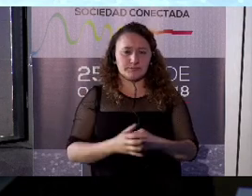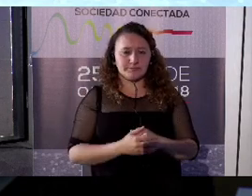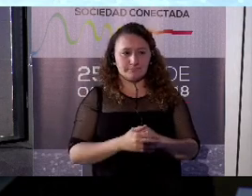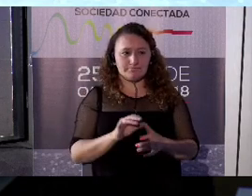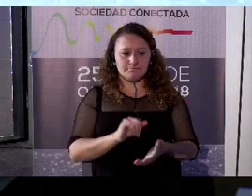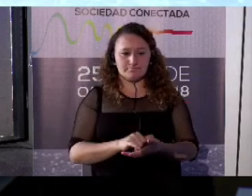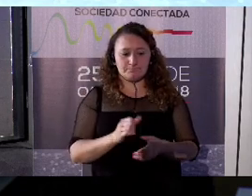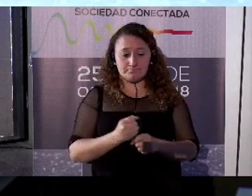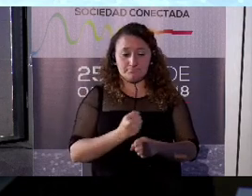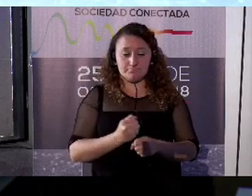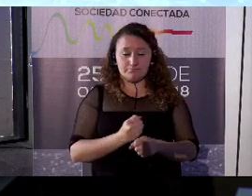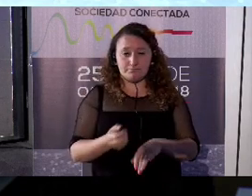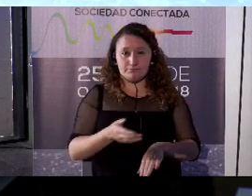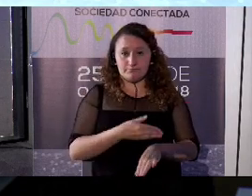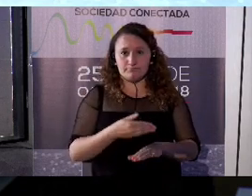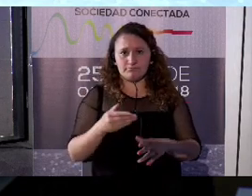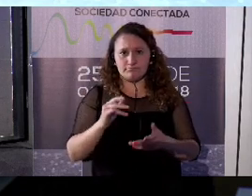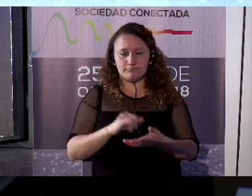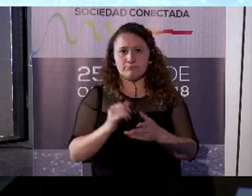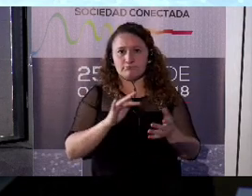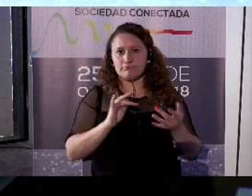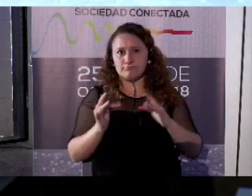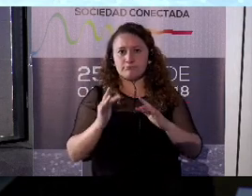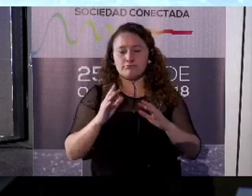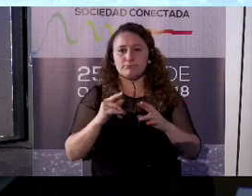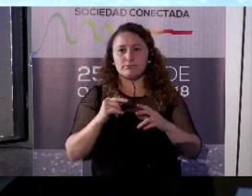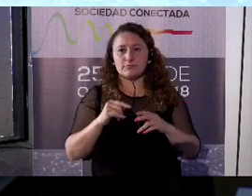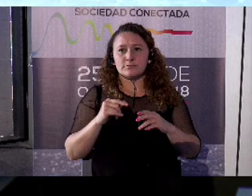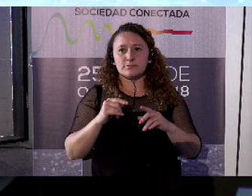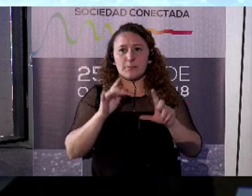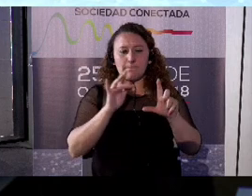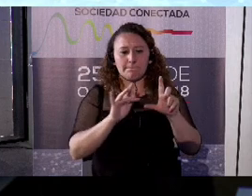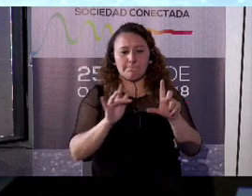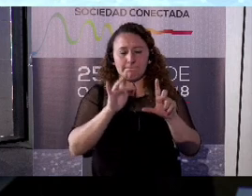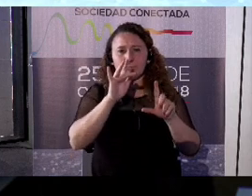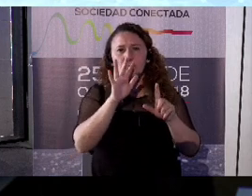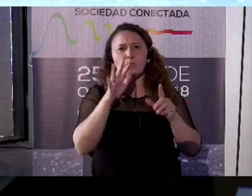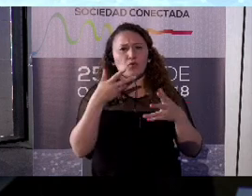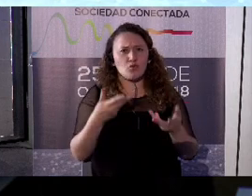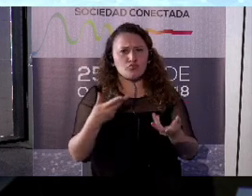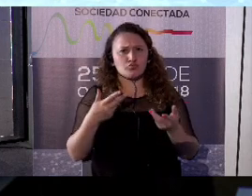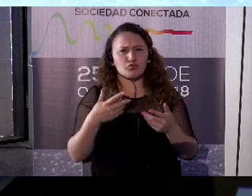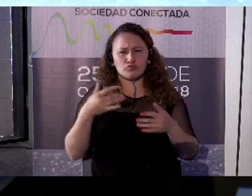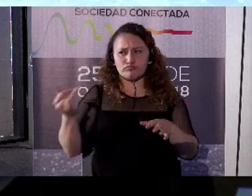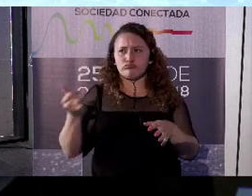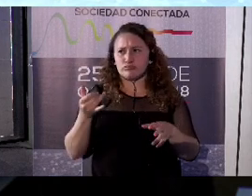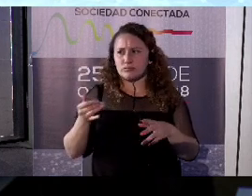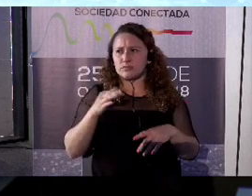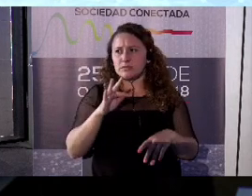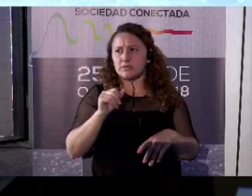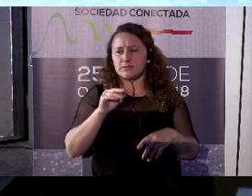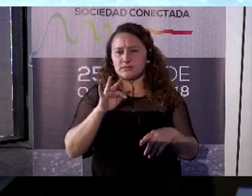cuando estuvimos trabajando en las redes de espacios en blanco fuimos contactados por